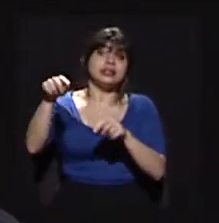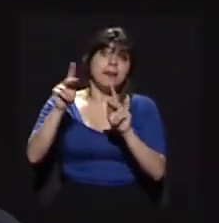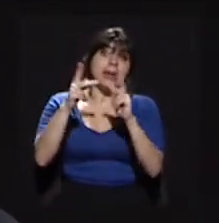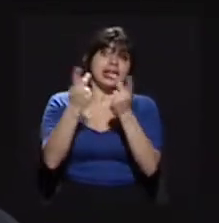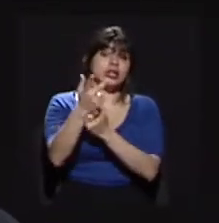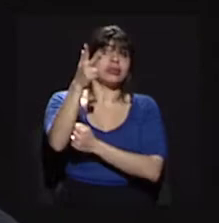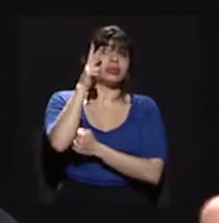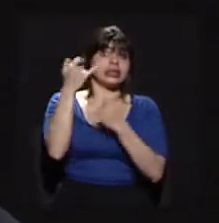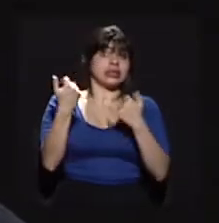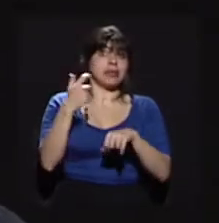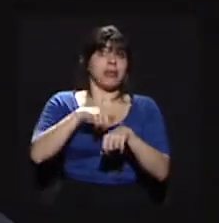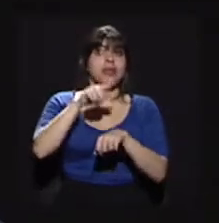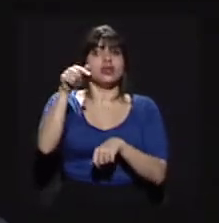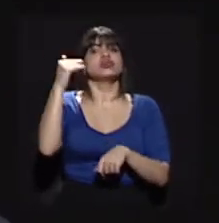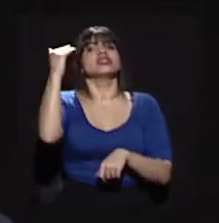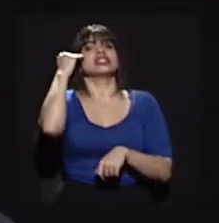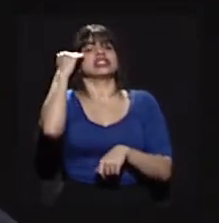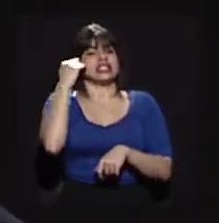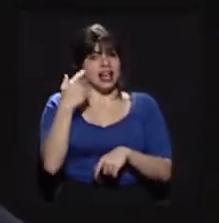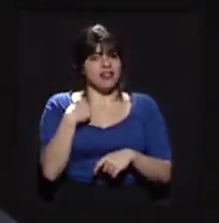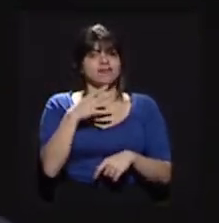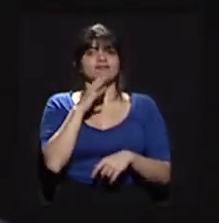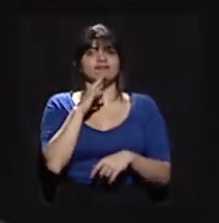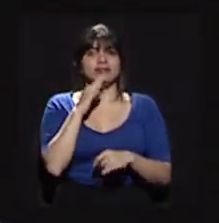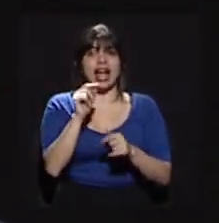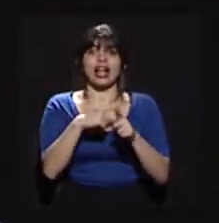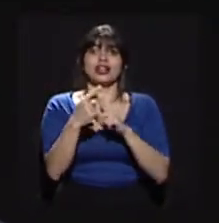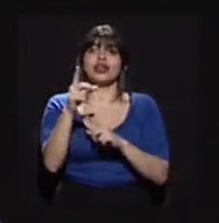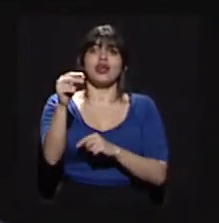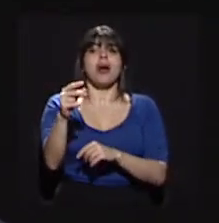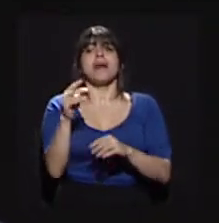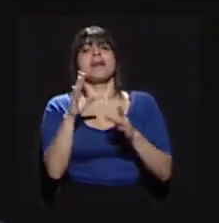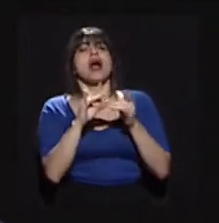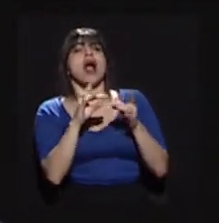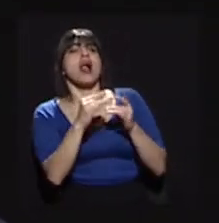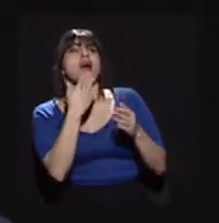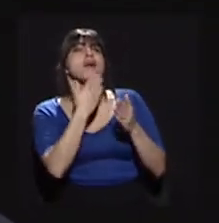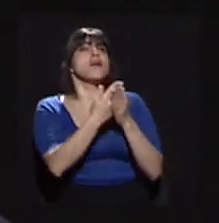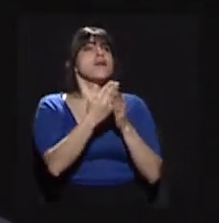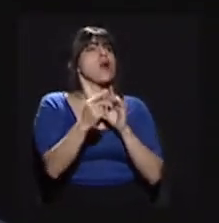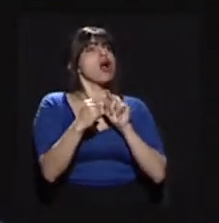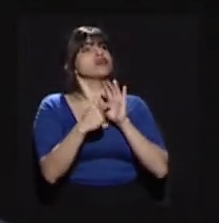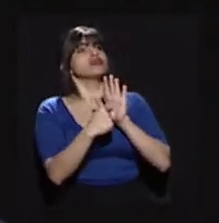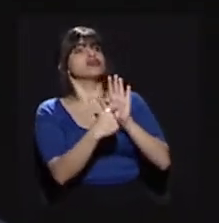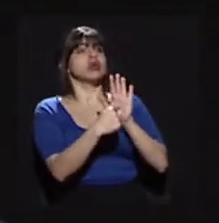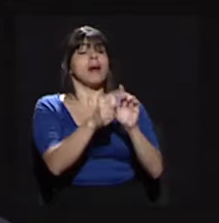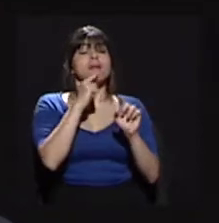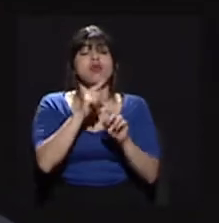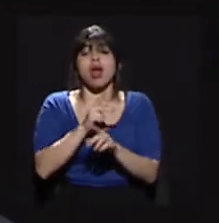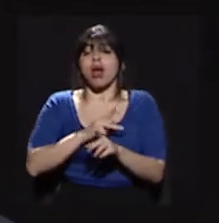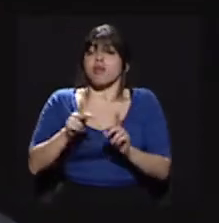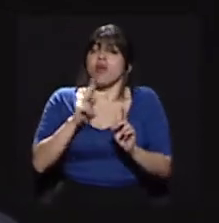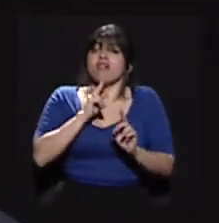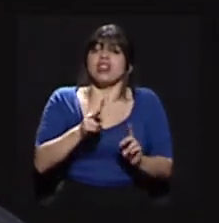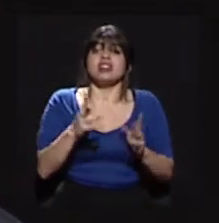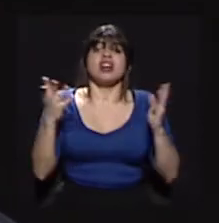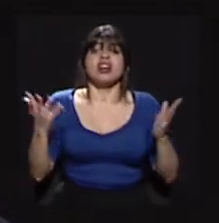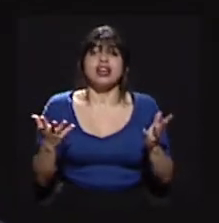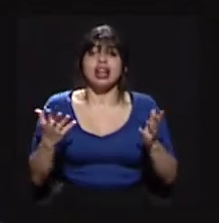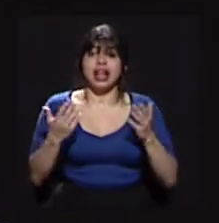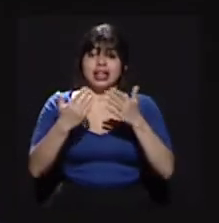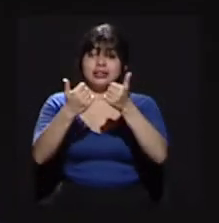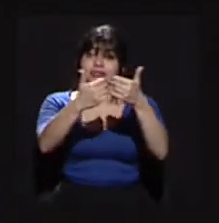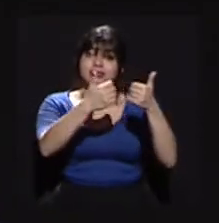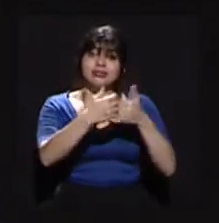que me están escuchando en este momento saben cuáles son pues a mí que no me vengan a cantar aquí la buena fortuna porque la pura verdad es que la fragmentación